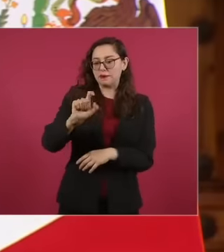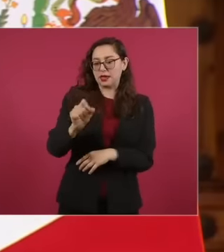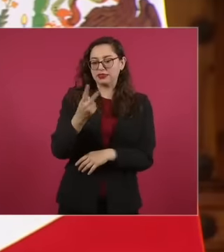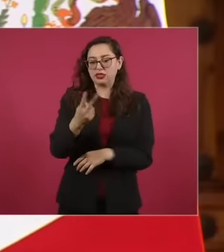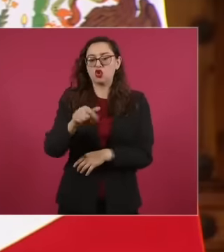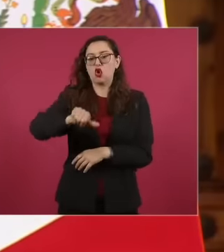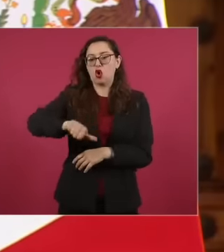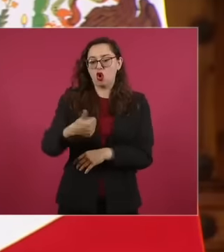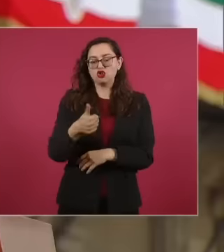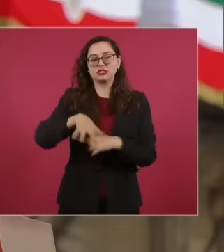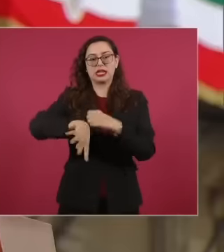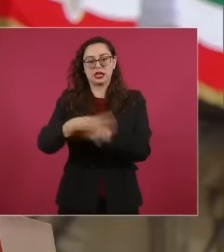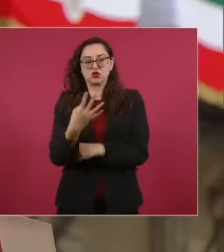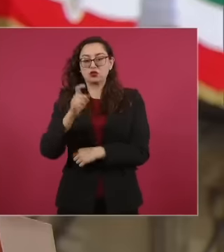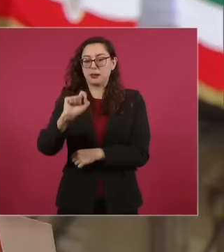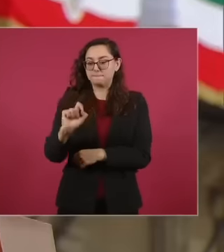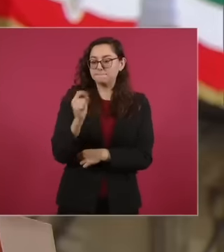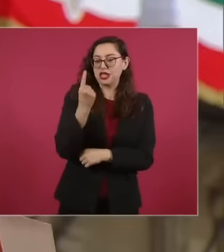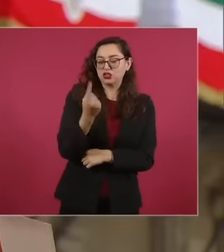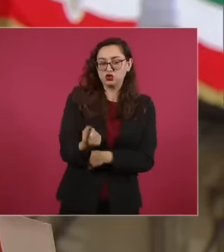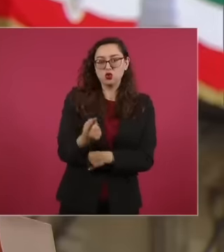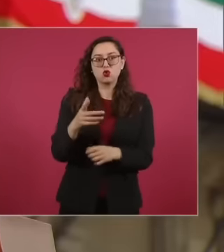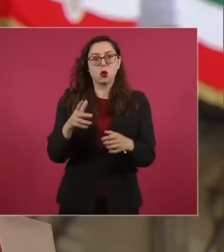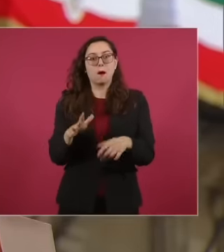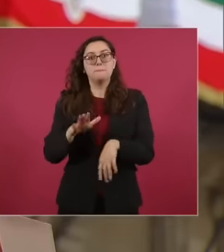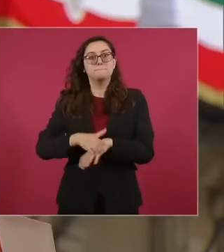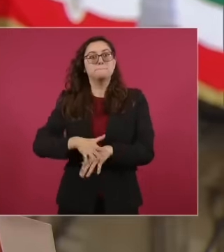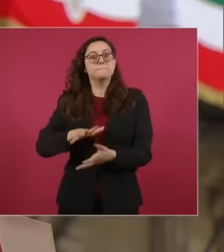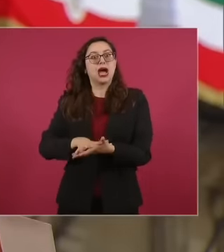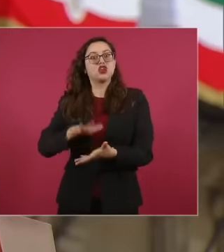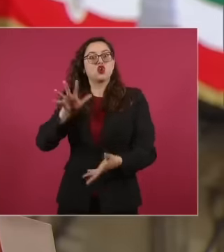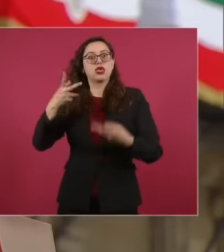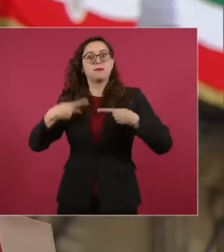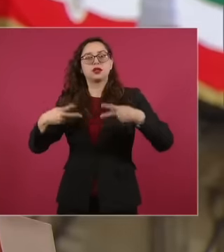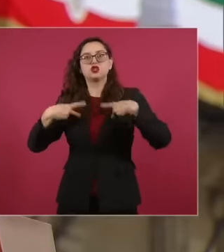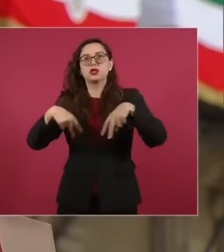el 14, el 21 mantienen una audiencia de